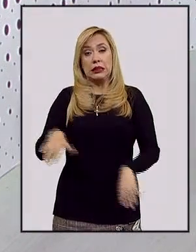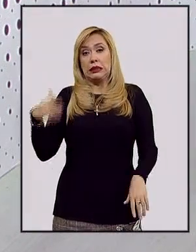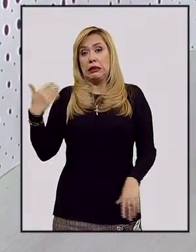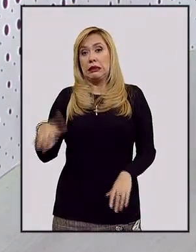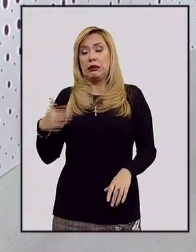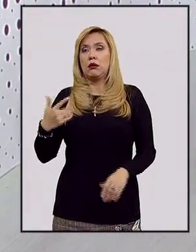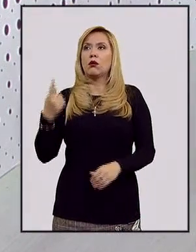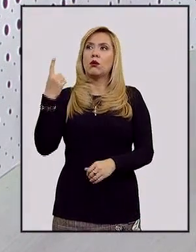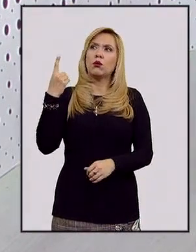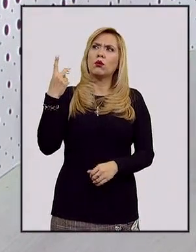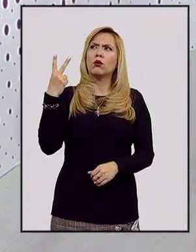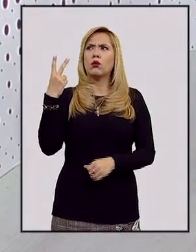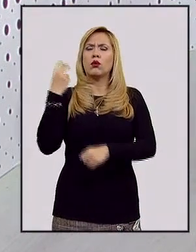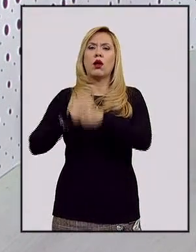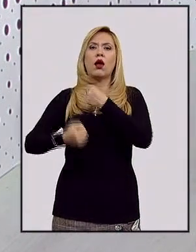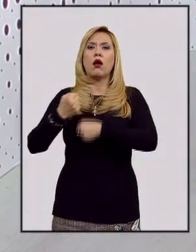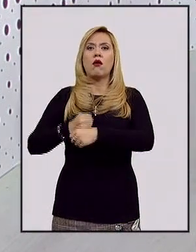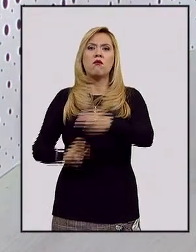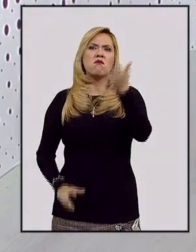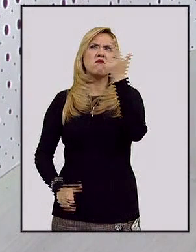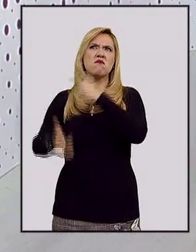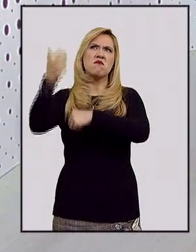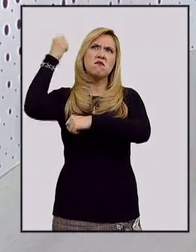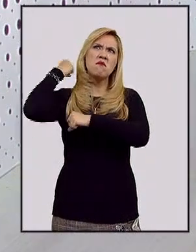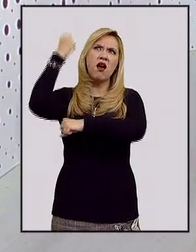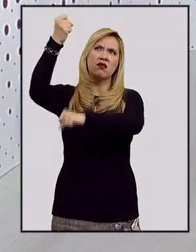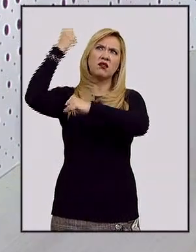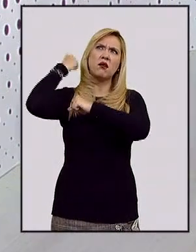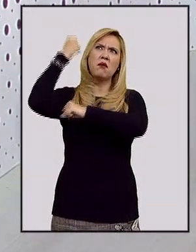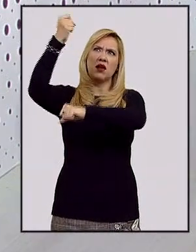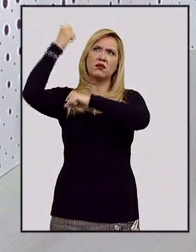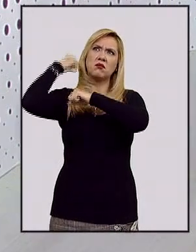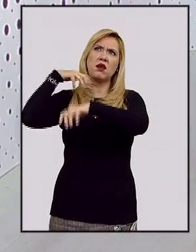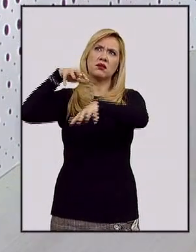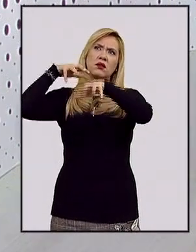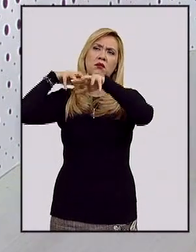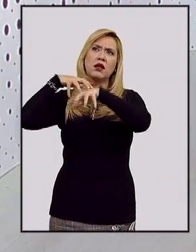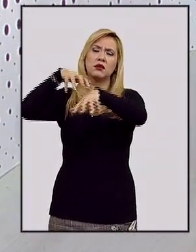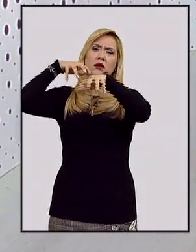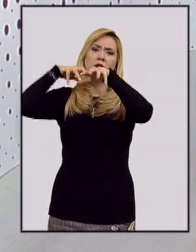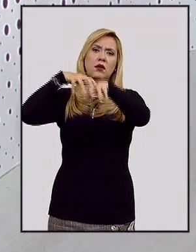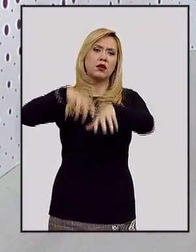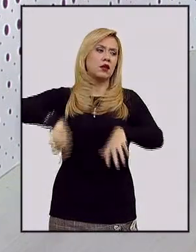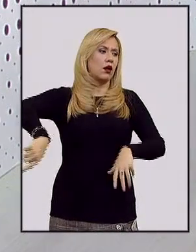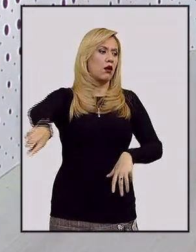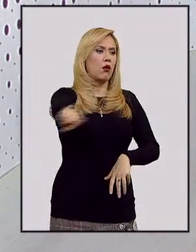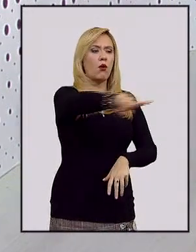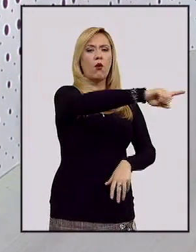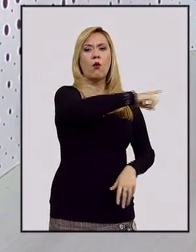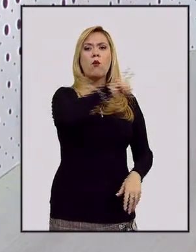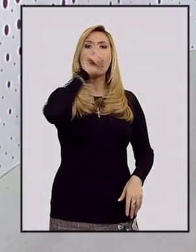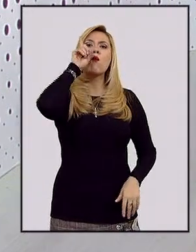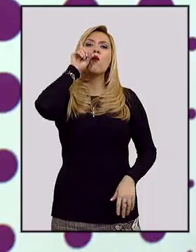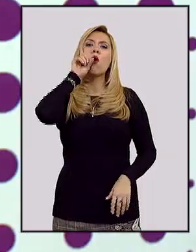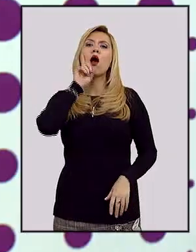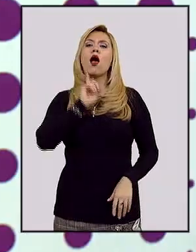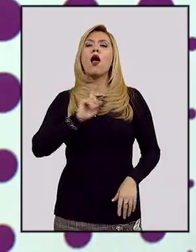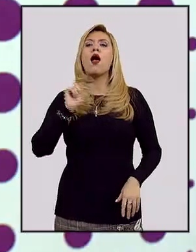de las hijas o algo así se llamaba, ¿no? Que salieron a marchar justamente pues que fueron las